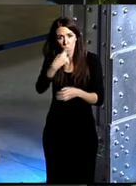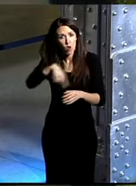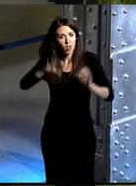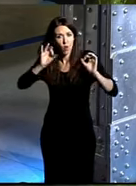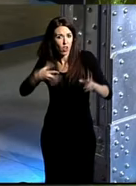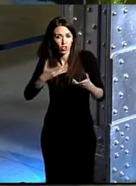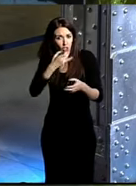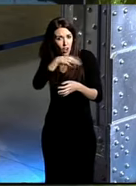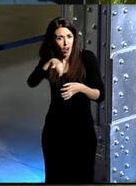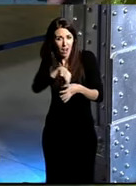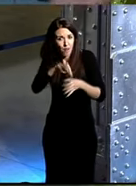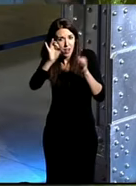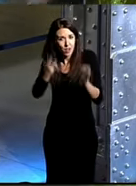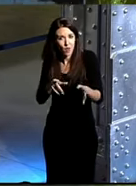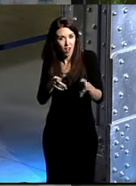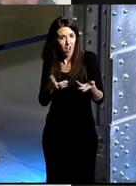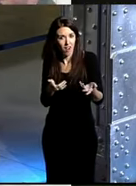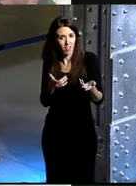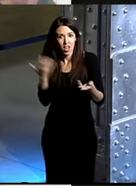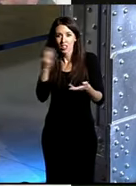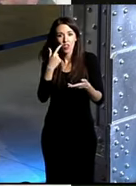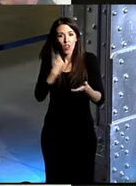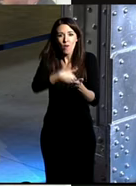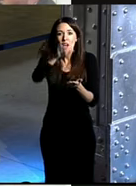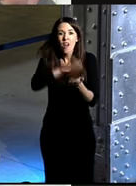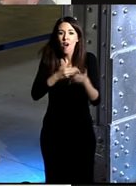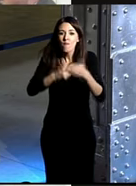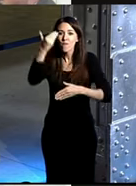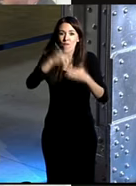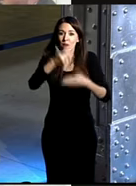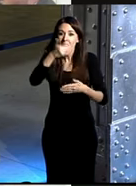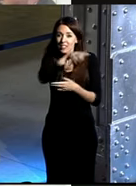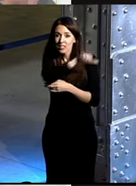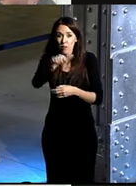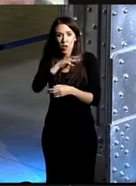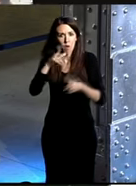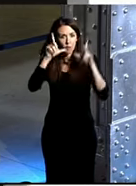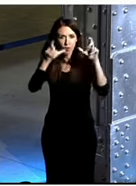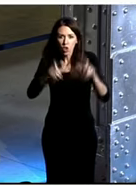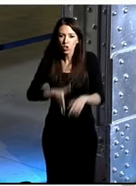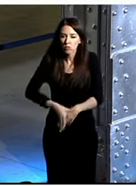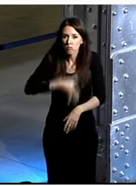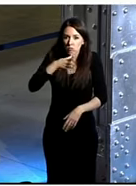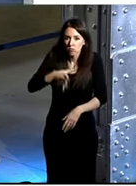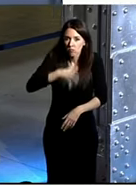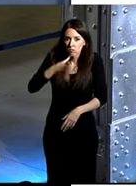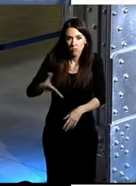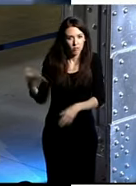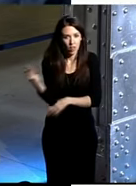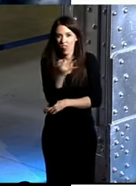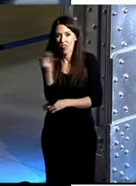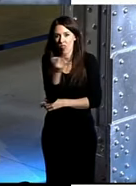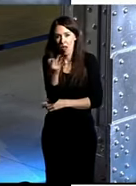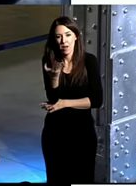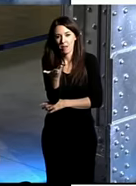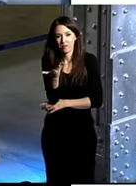de nosotros en un café. Esto Millás tiene que hacer una nota en El País semanal, porque realmente es una foto increíble y merece un